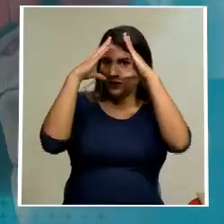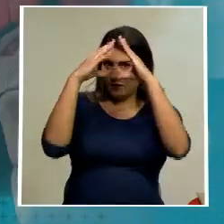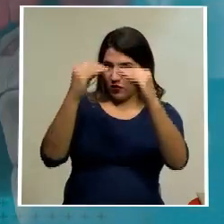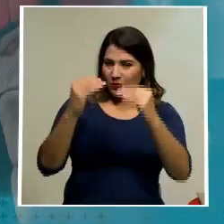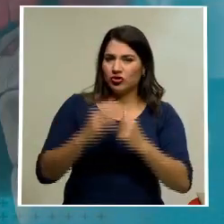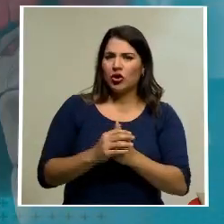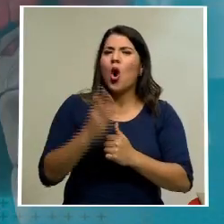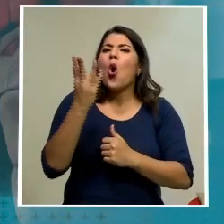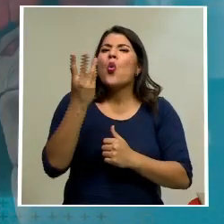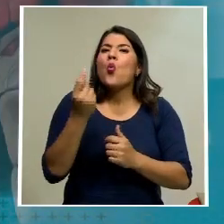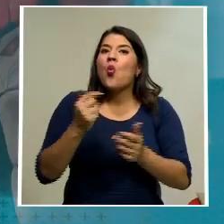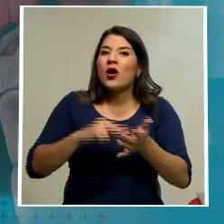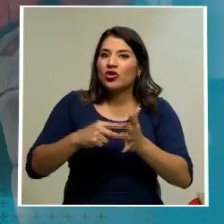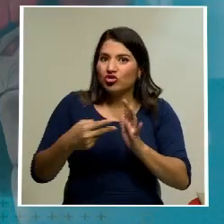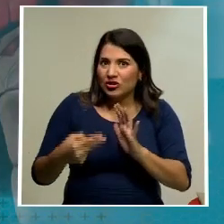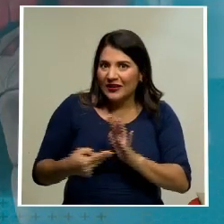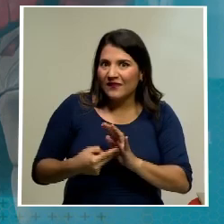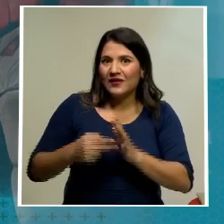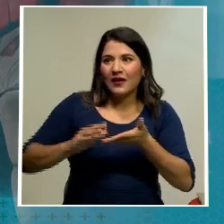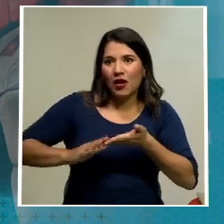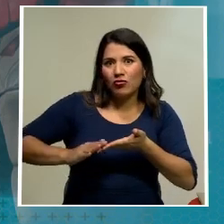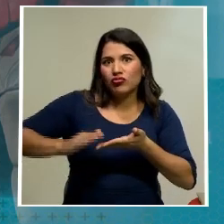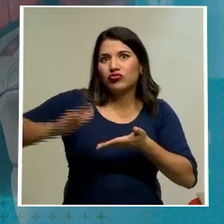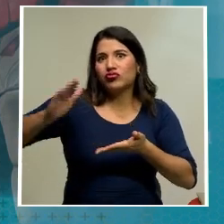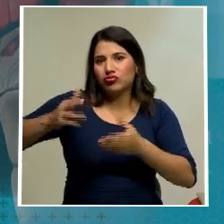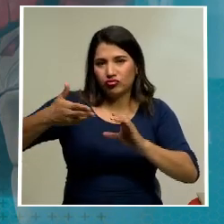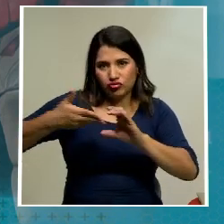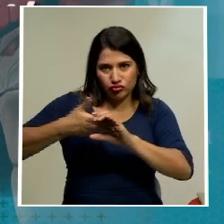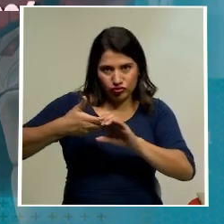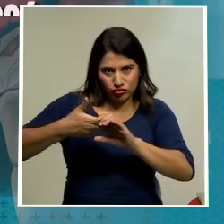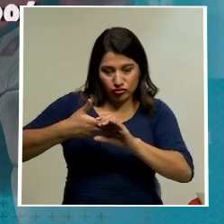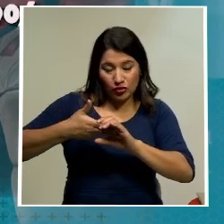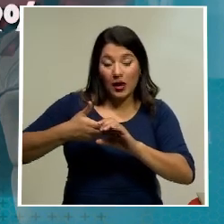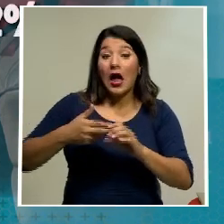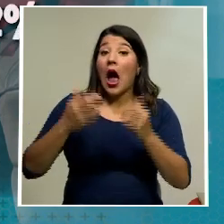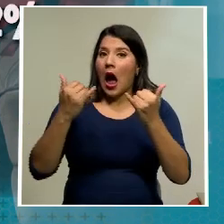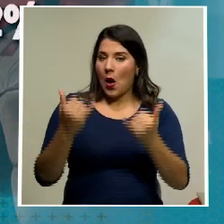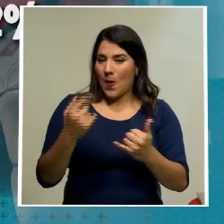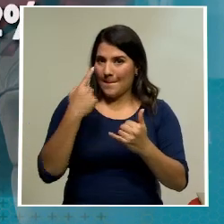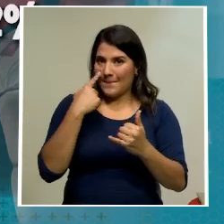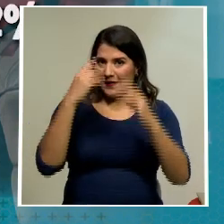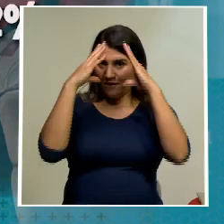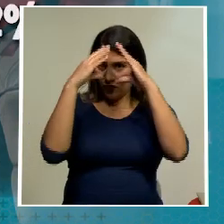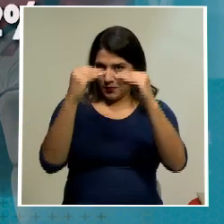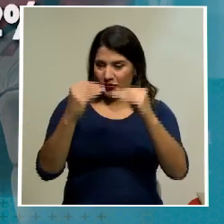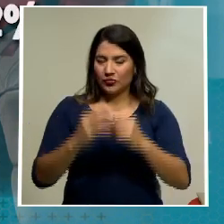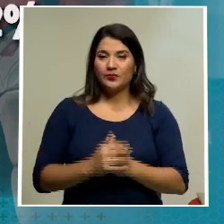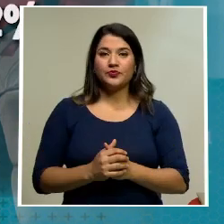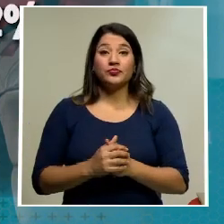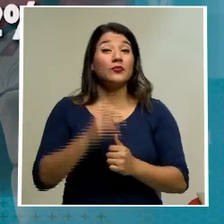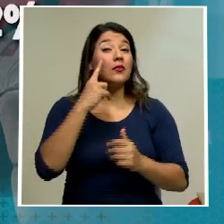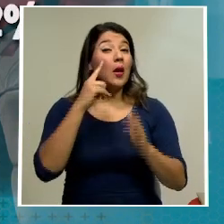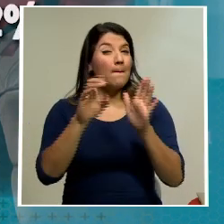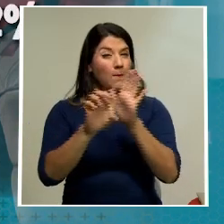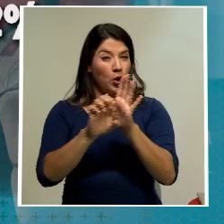¿Cuánto significa este aumento de las gasolinas en porcentajes? Ahí lo tenemos en pantalla y es que, bueno, por ejemplo, el litro de súper